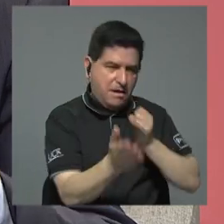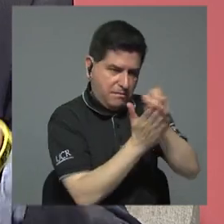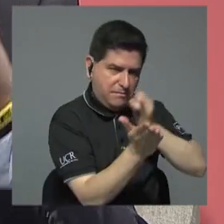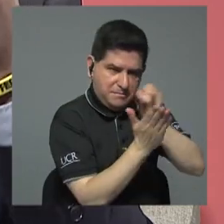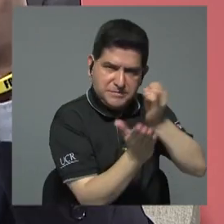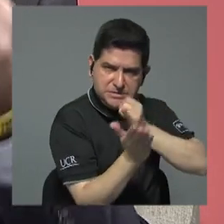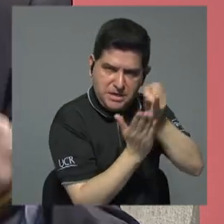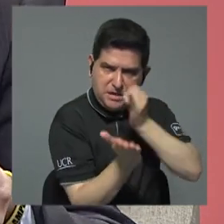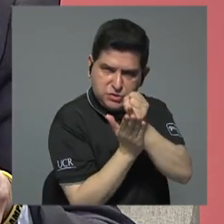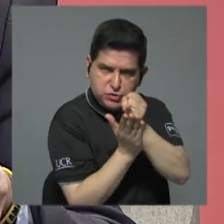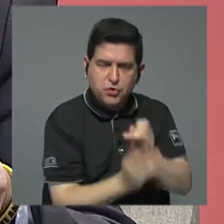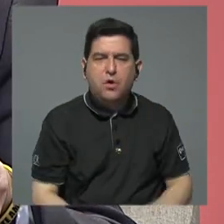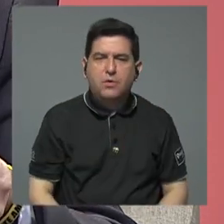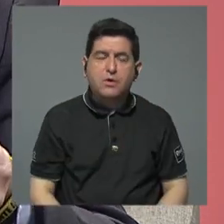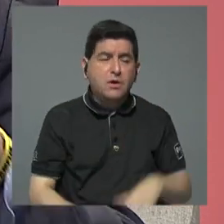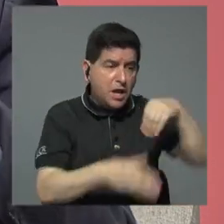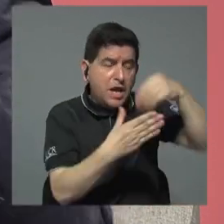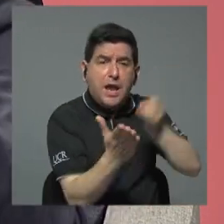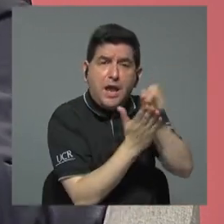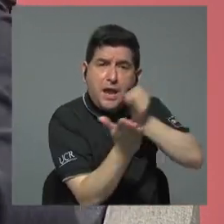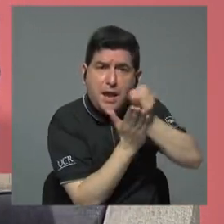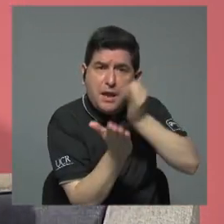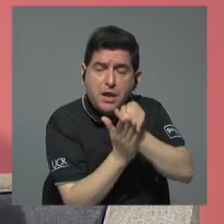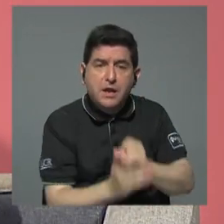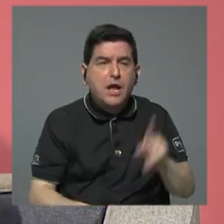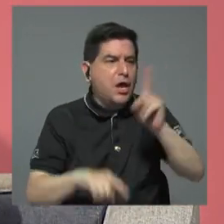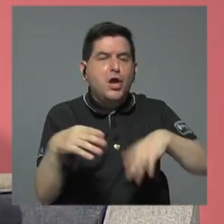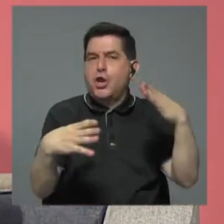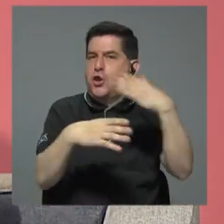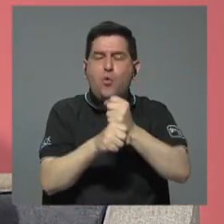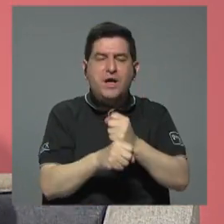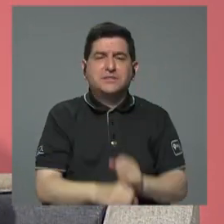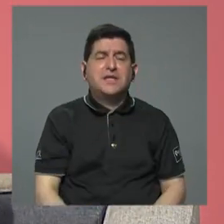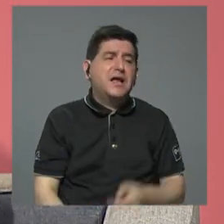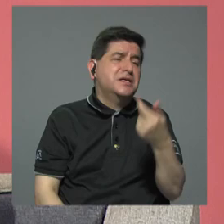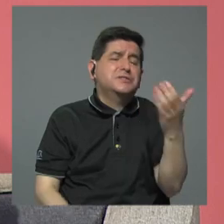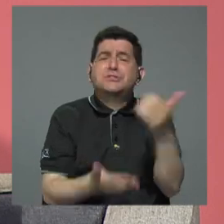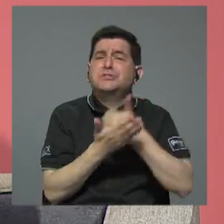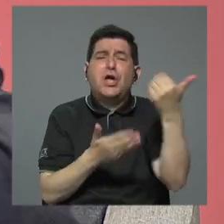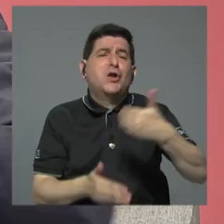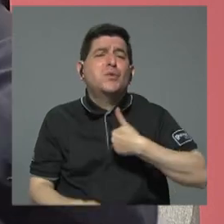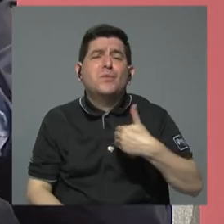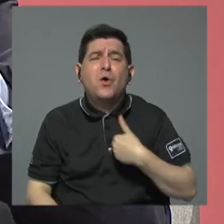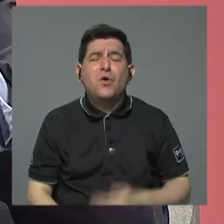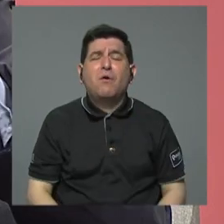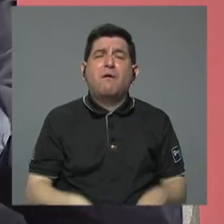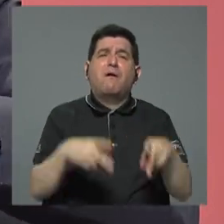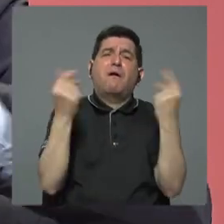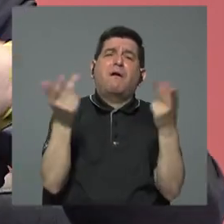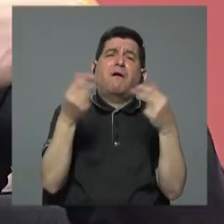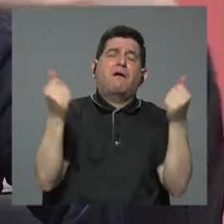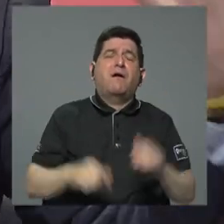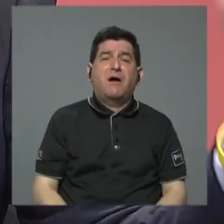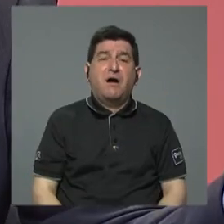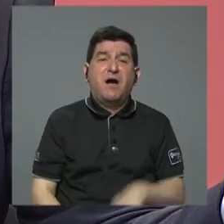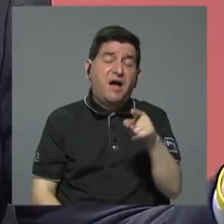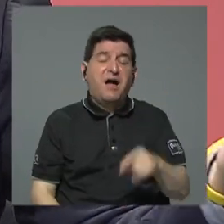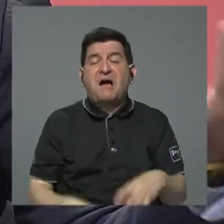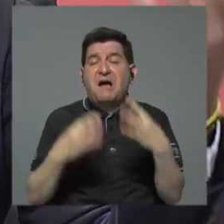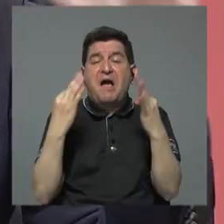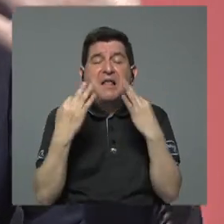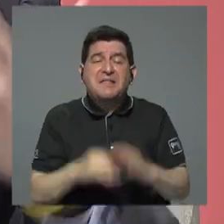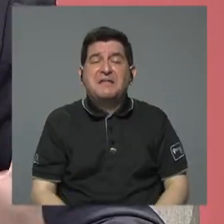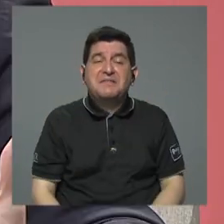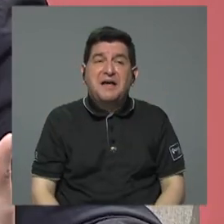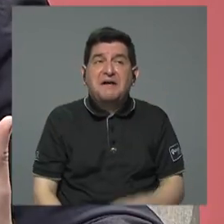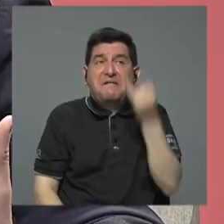investigación. Hay que invertir en investigación y no lo podemos hacer si los escasos recursos los despilfarramos en la aventura petrolera,